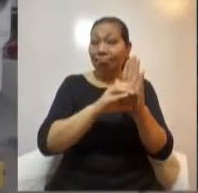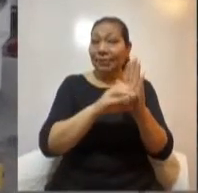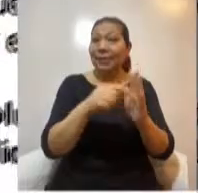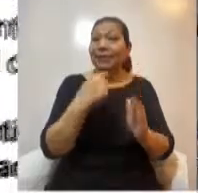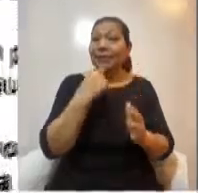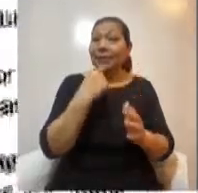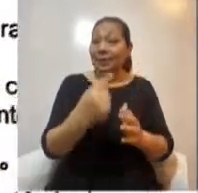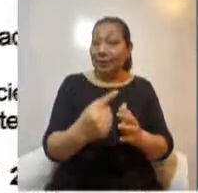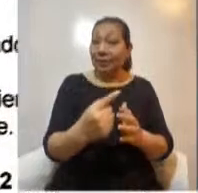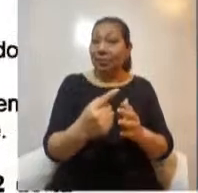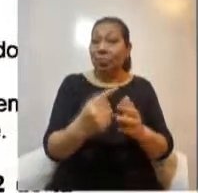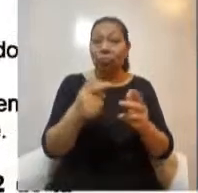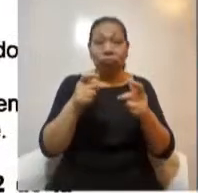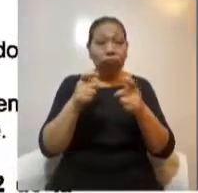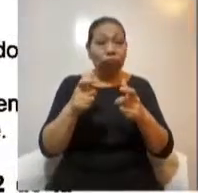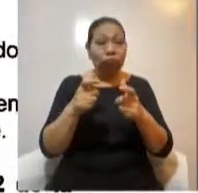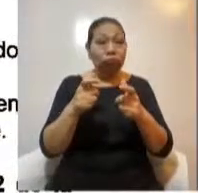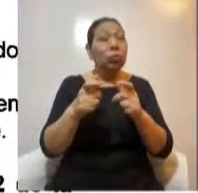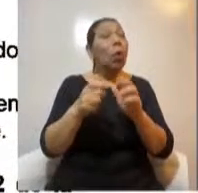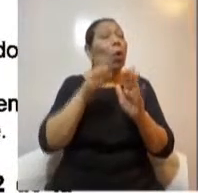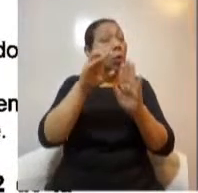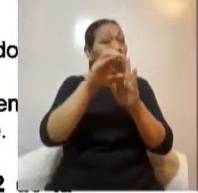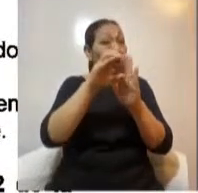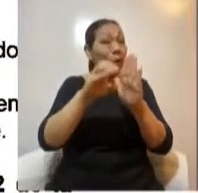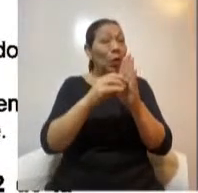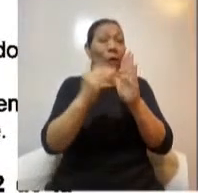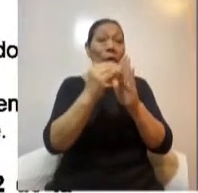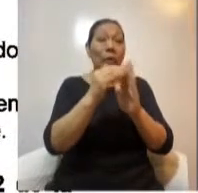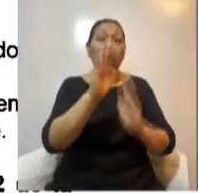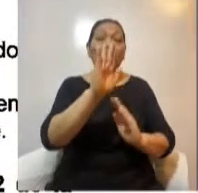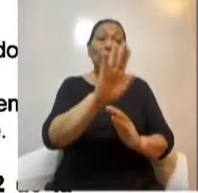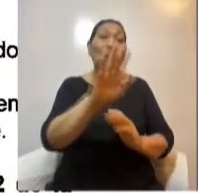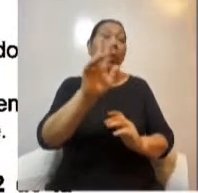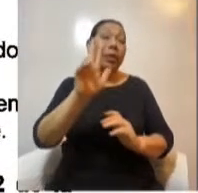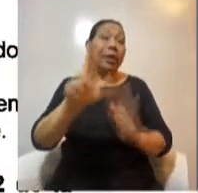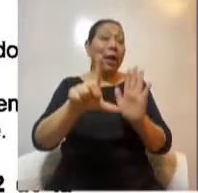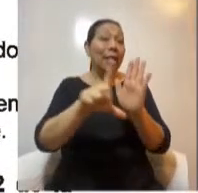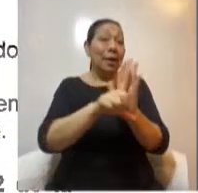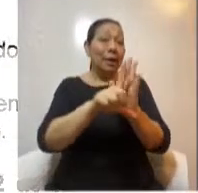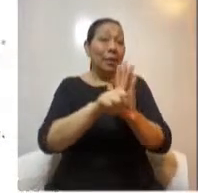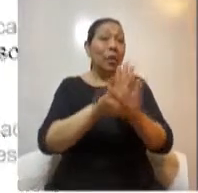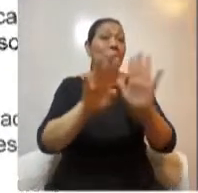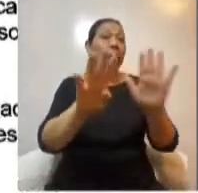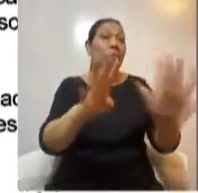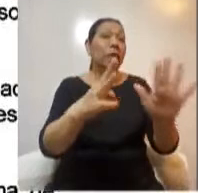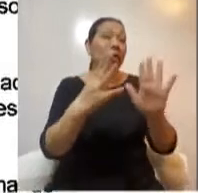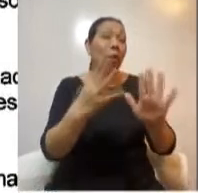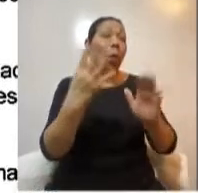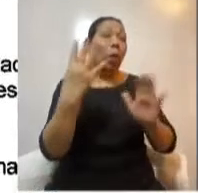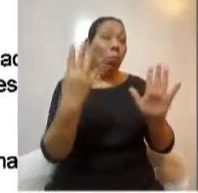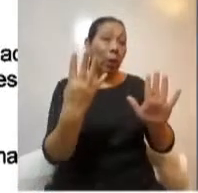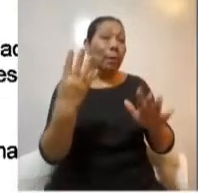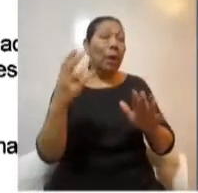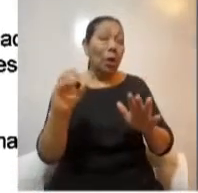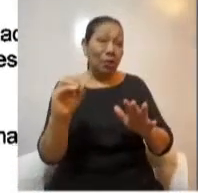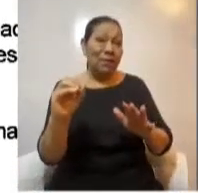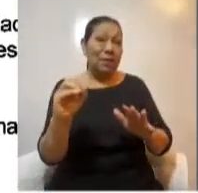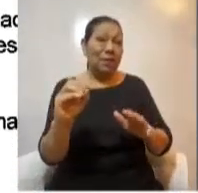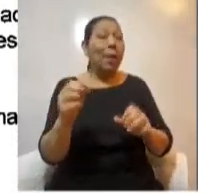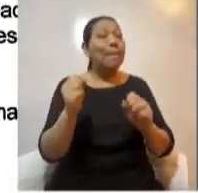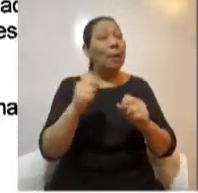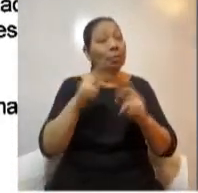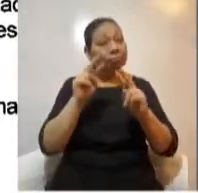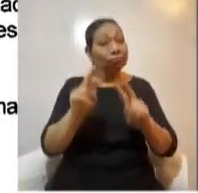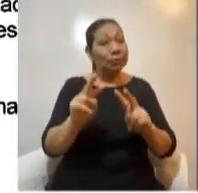Constitucional, como bien señalas, hace un control de constitucionalidad del artículo 53 de la Ley 19.990 a fin